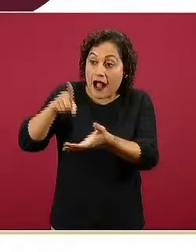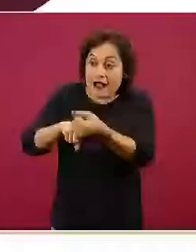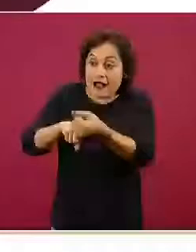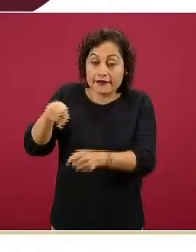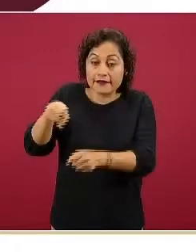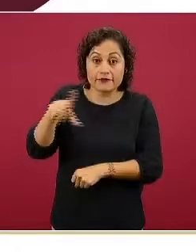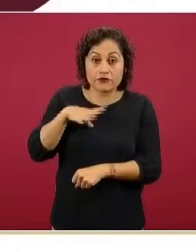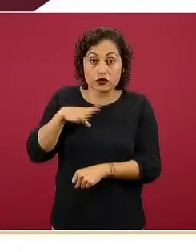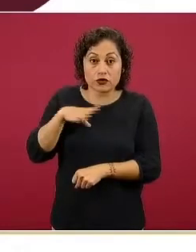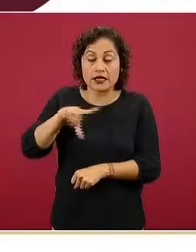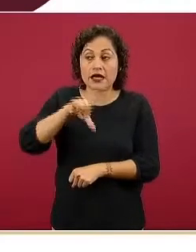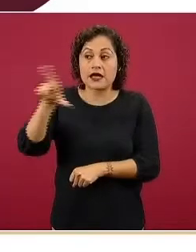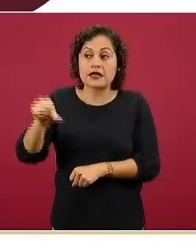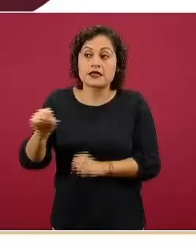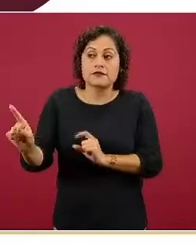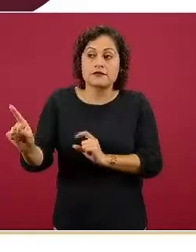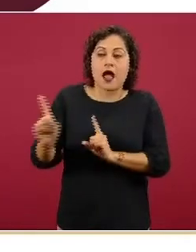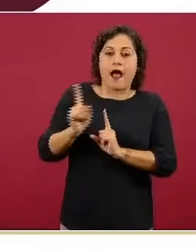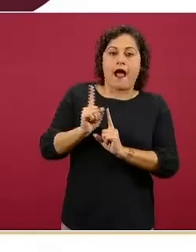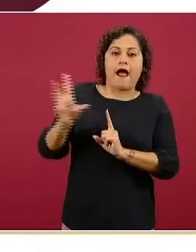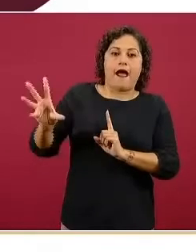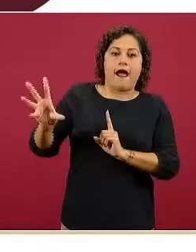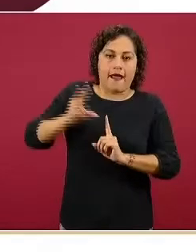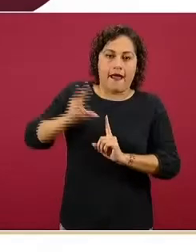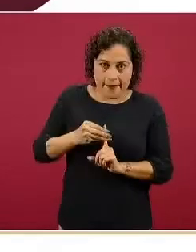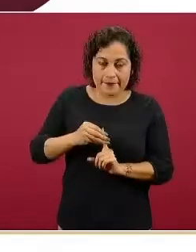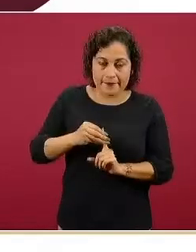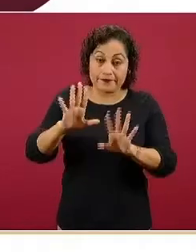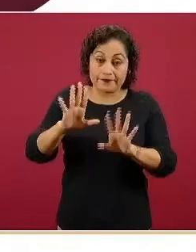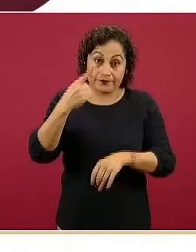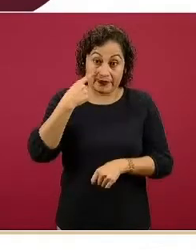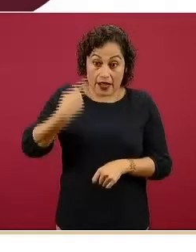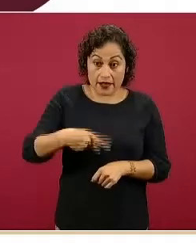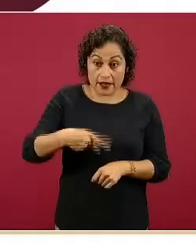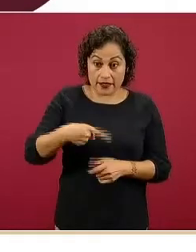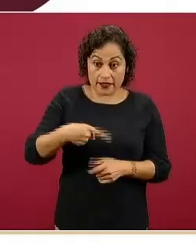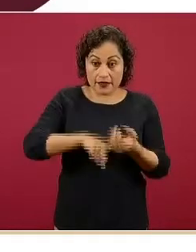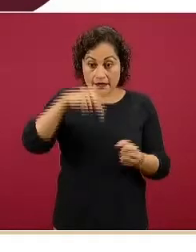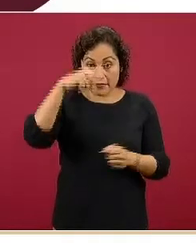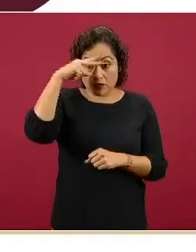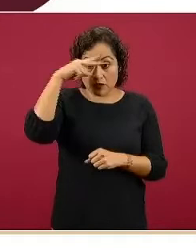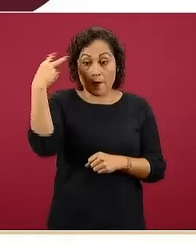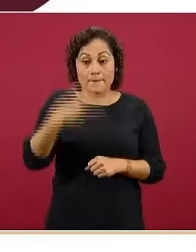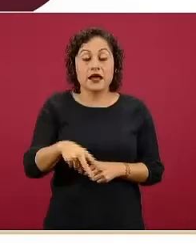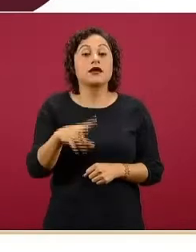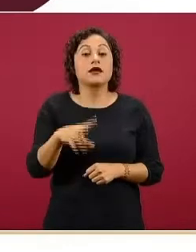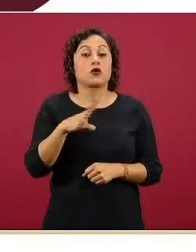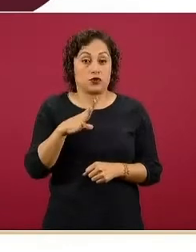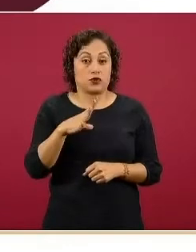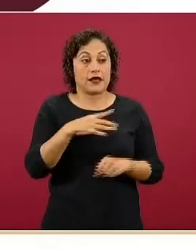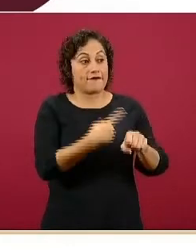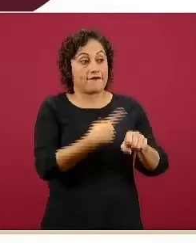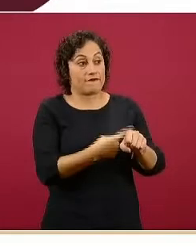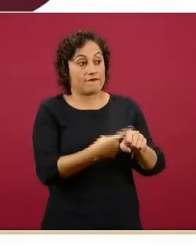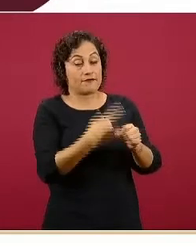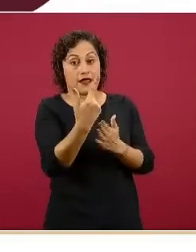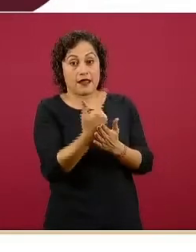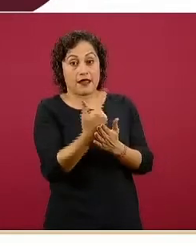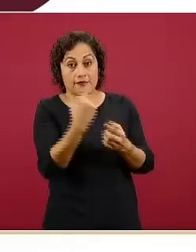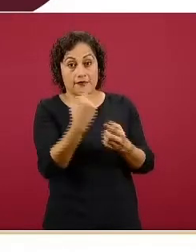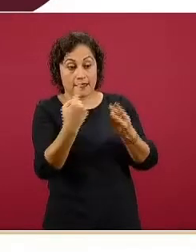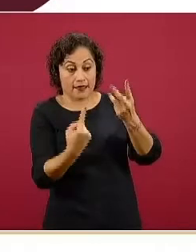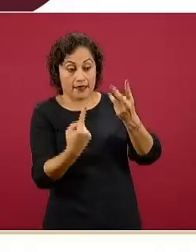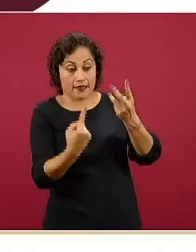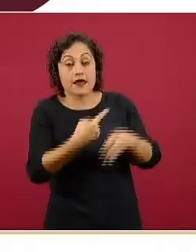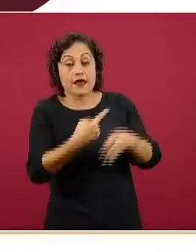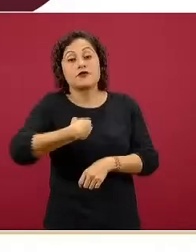llegar hasta nosotros. Entonces, contamos en México con un grupo de enfermedades que nosotros las conocemos y